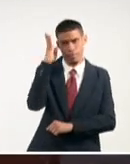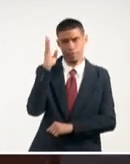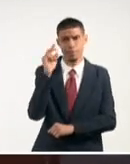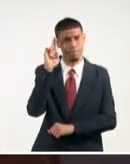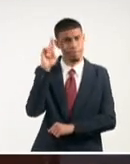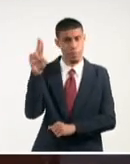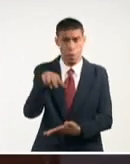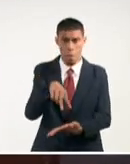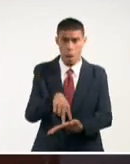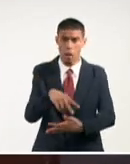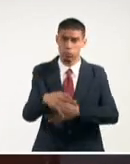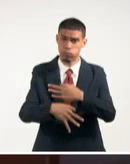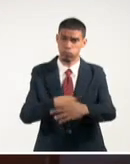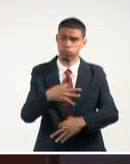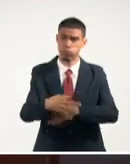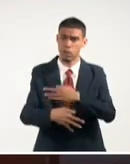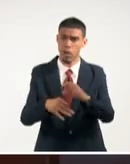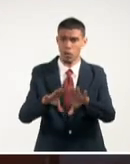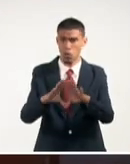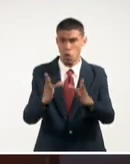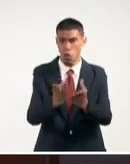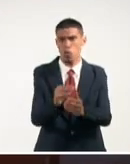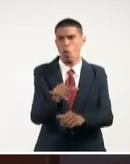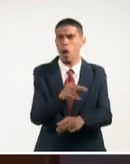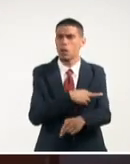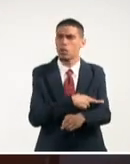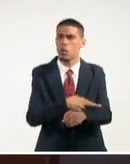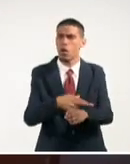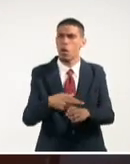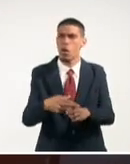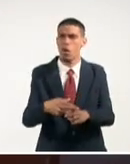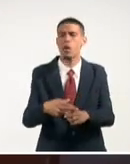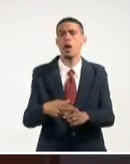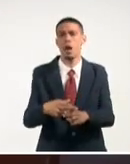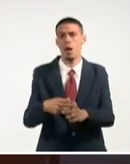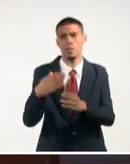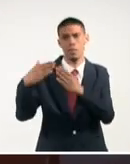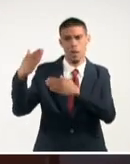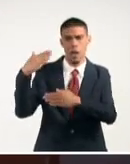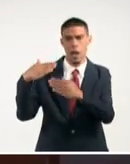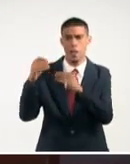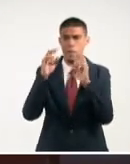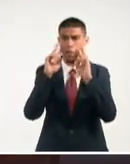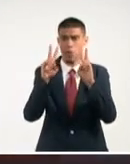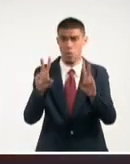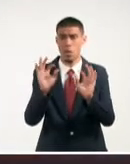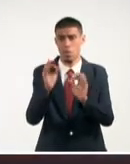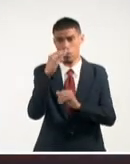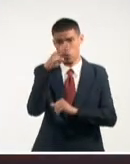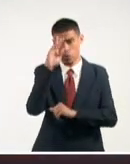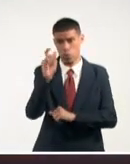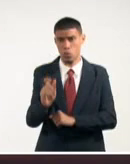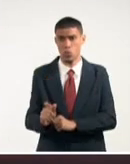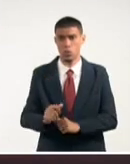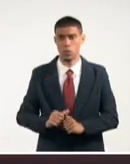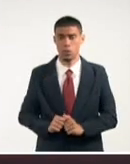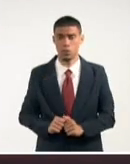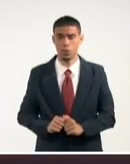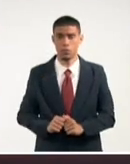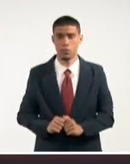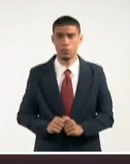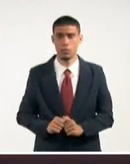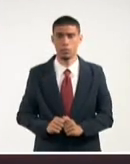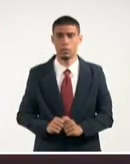en su repaso de la epopeya vivida por los cubanos durante